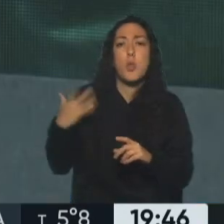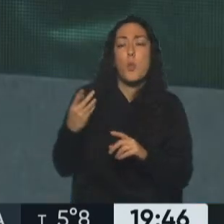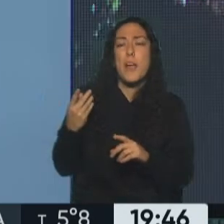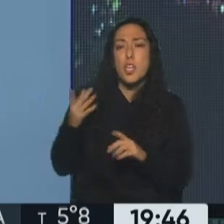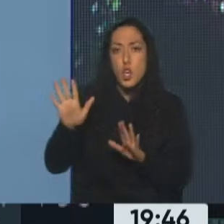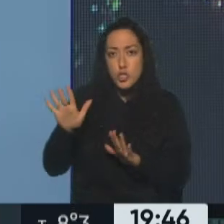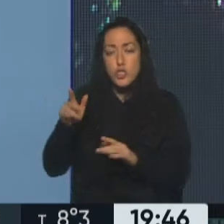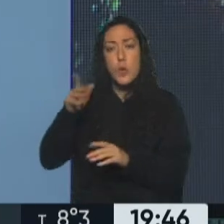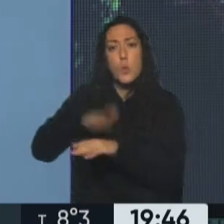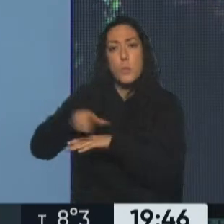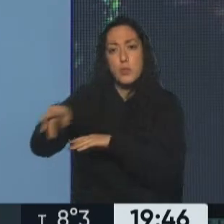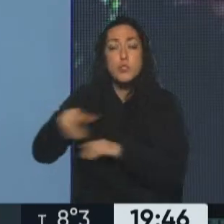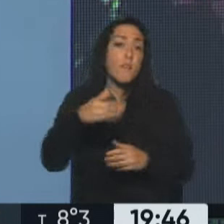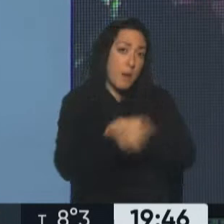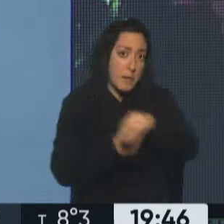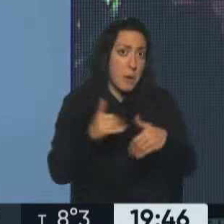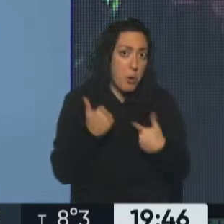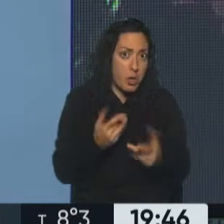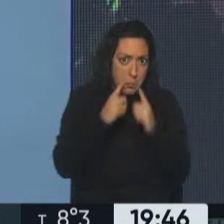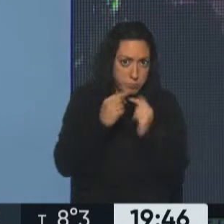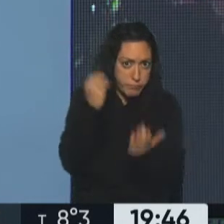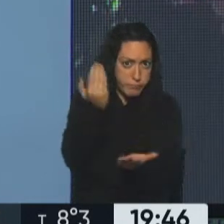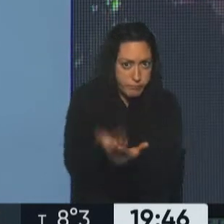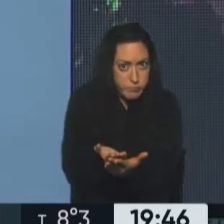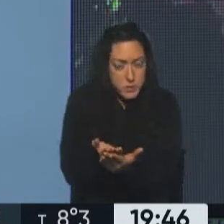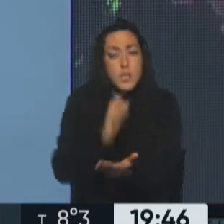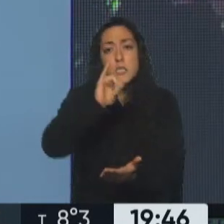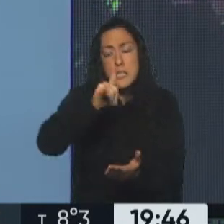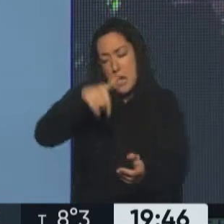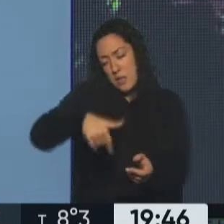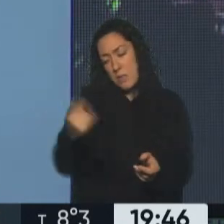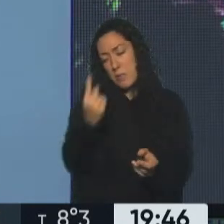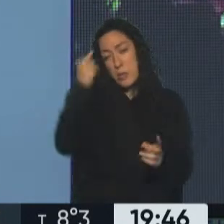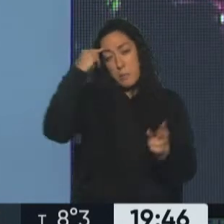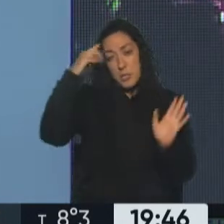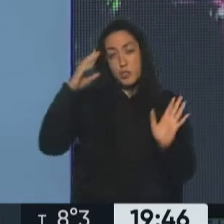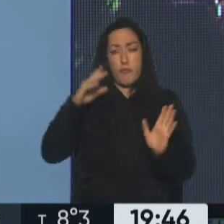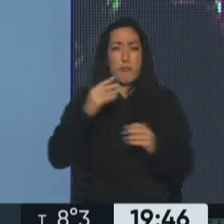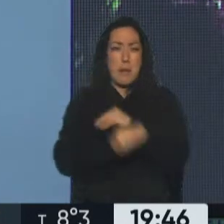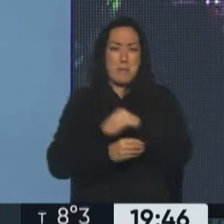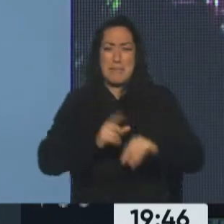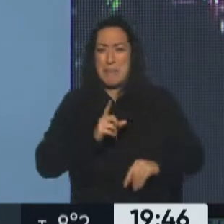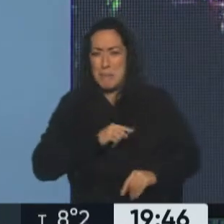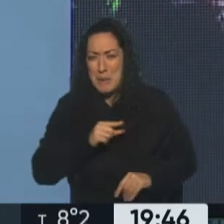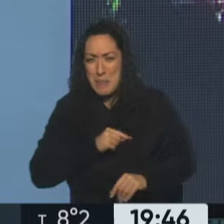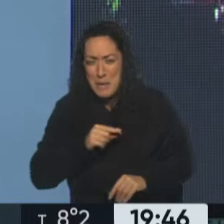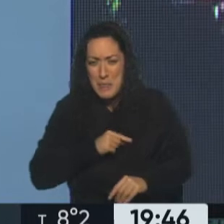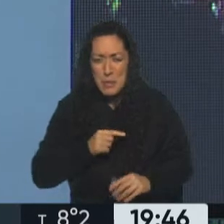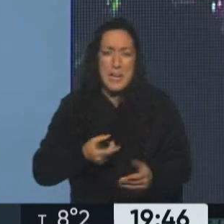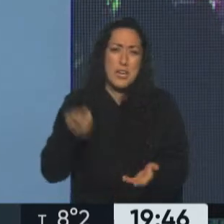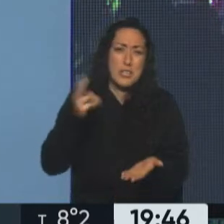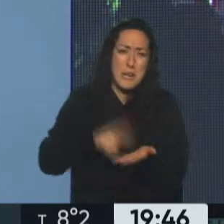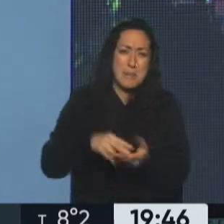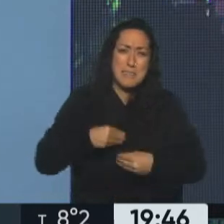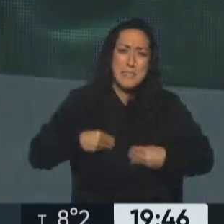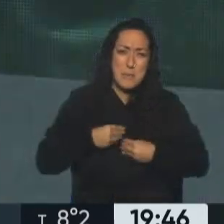familias pueden apelar cálculo que aparece estas horas las familias deben estar destrozadas por haber vuelto a vivir la muerte